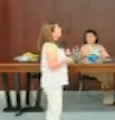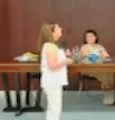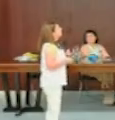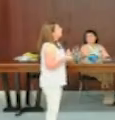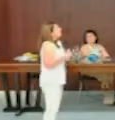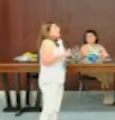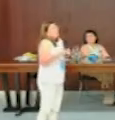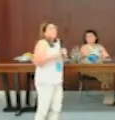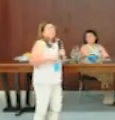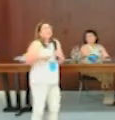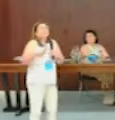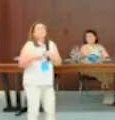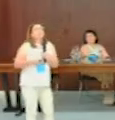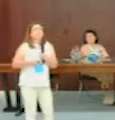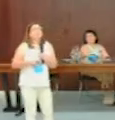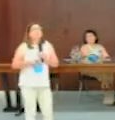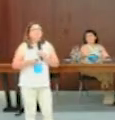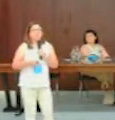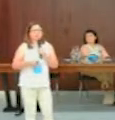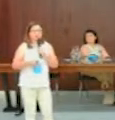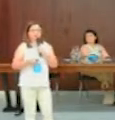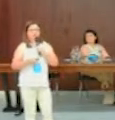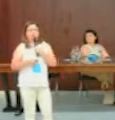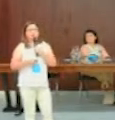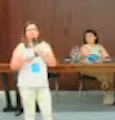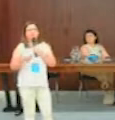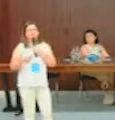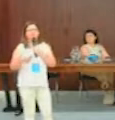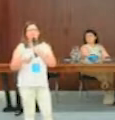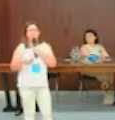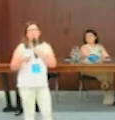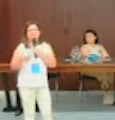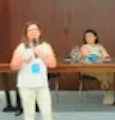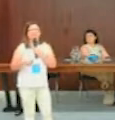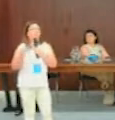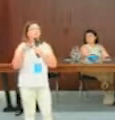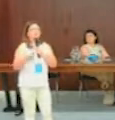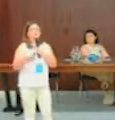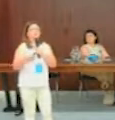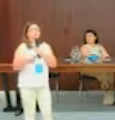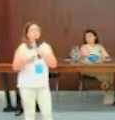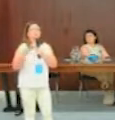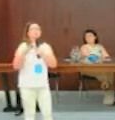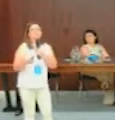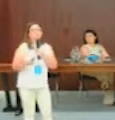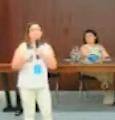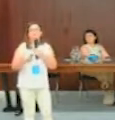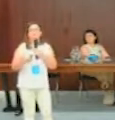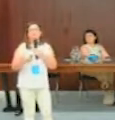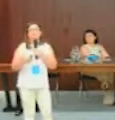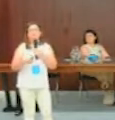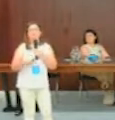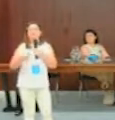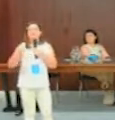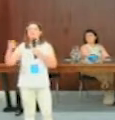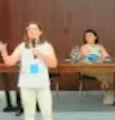tratamiento. Se confía cada vez más en los avances técnicos, tantas veces que a veces no se toca al paciente, no se mira al